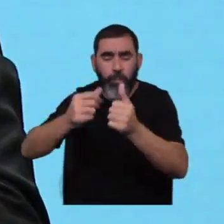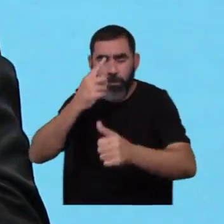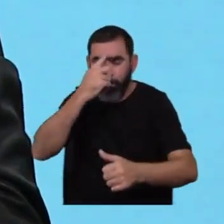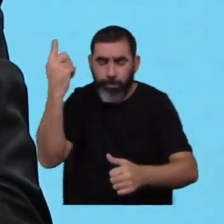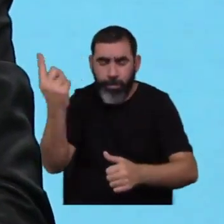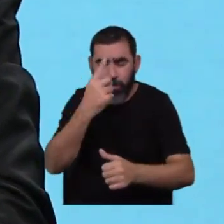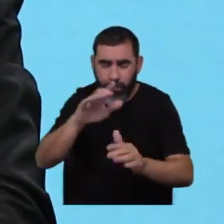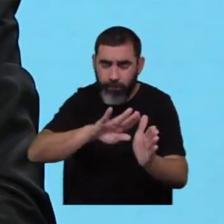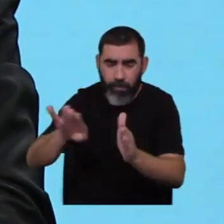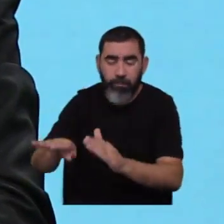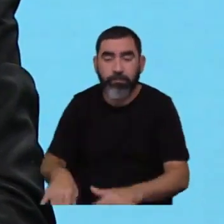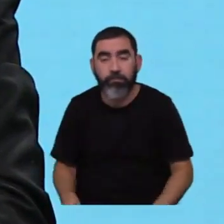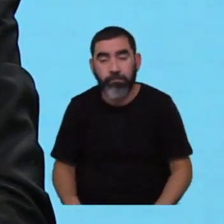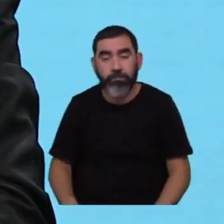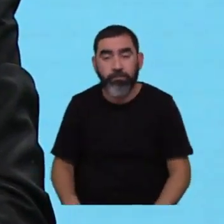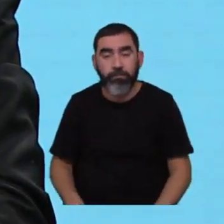hablar, exactamente,